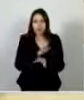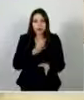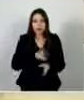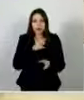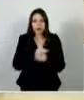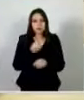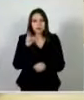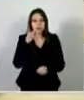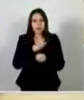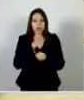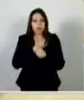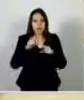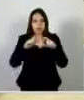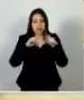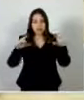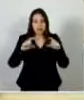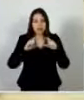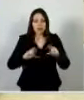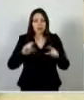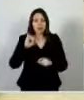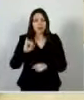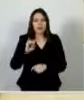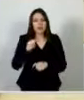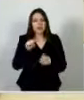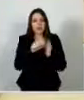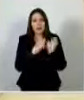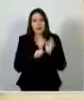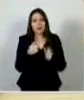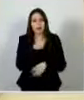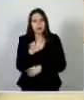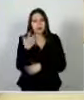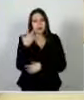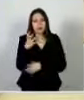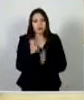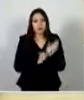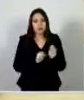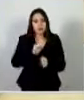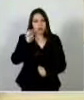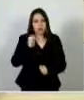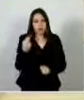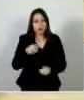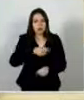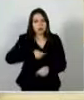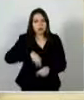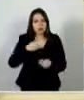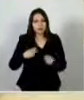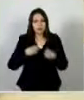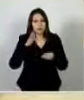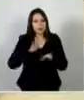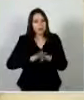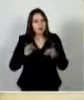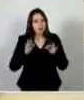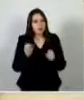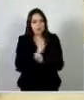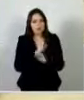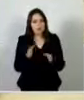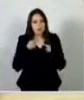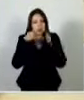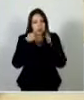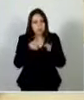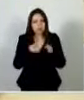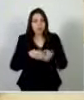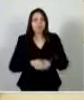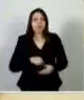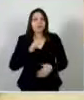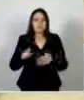párrafo del inciso I del numeral del artículo 105 constitucional, en donde debemos de entrarle para ser muy claros y enfáticos.